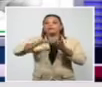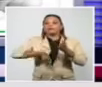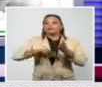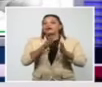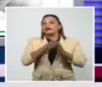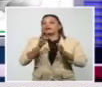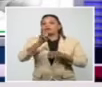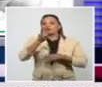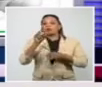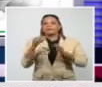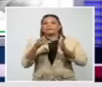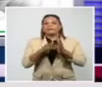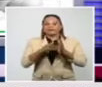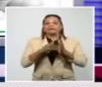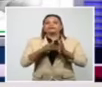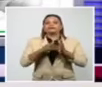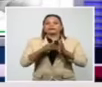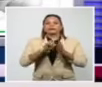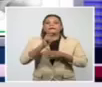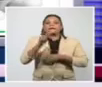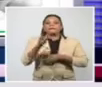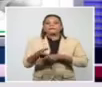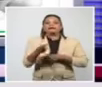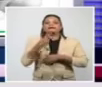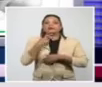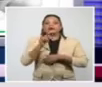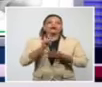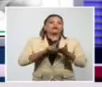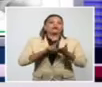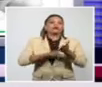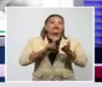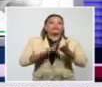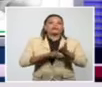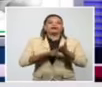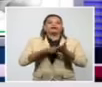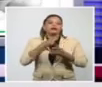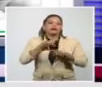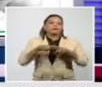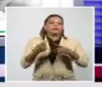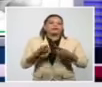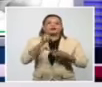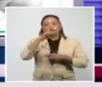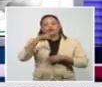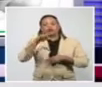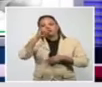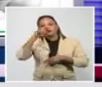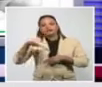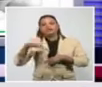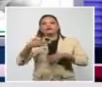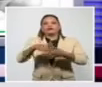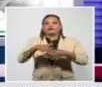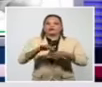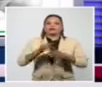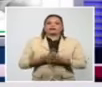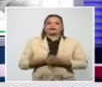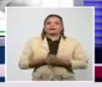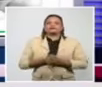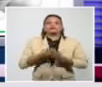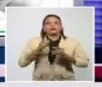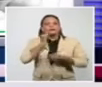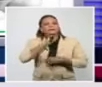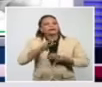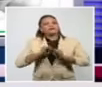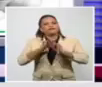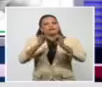de menores que realizan actividades en la vía pública. Pero de estos temas usted tendrá más información en el espacio televisivo